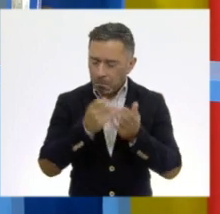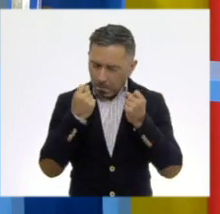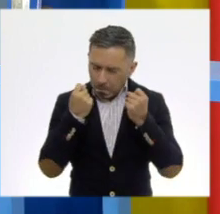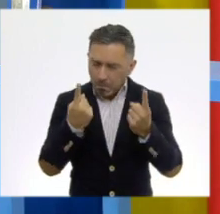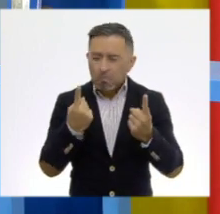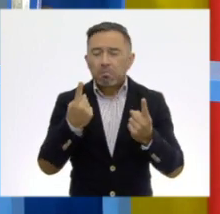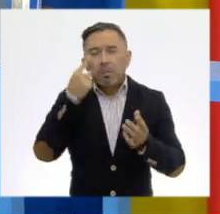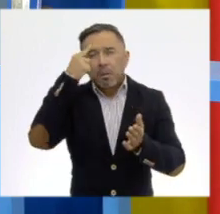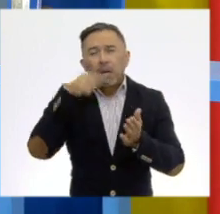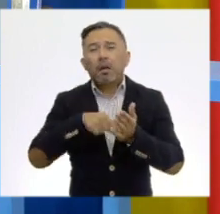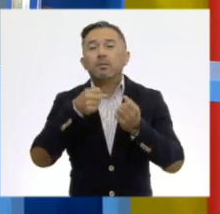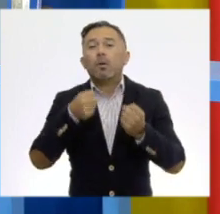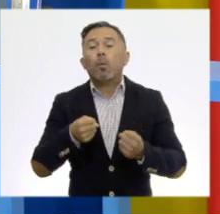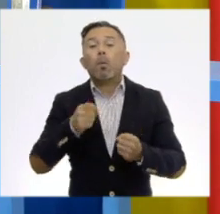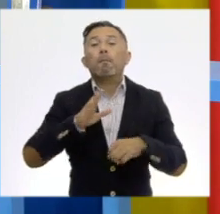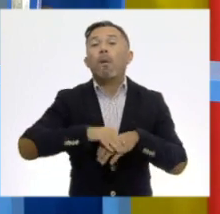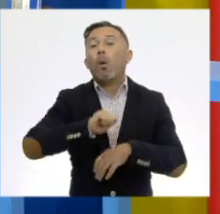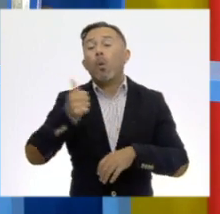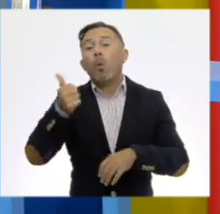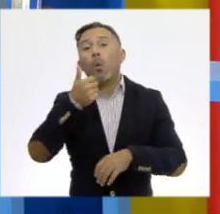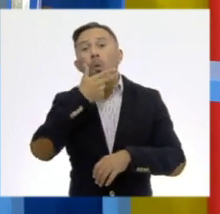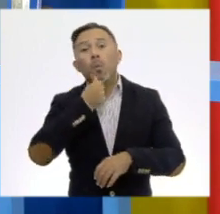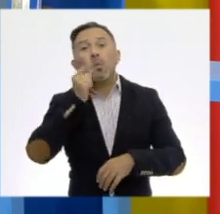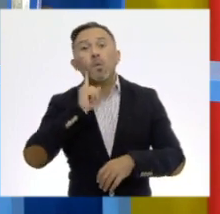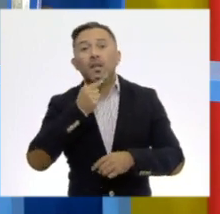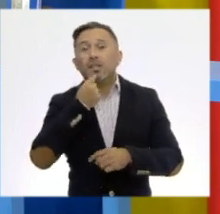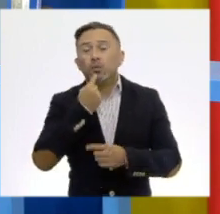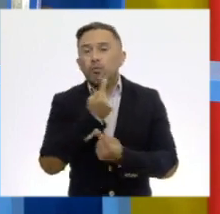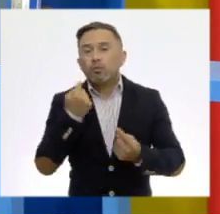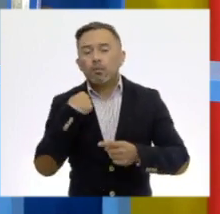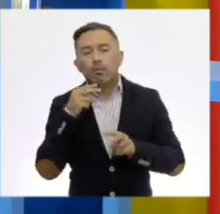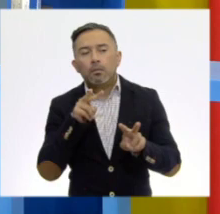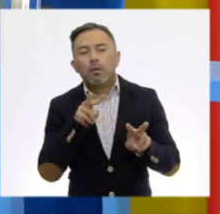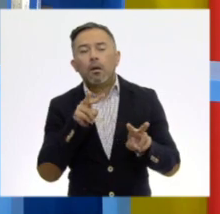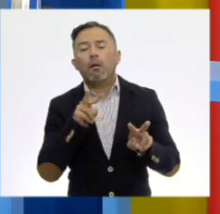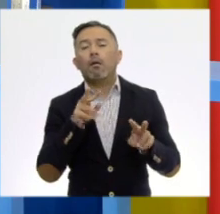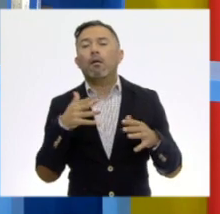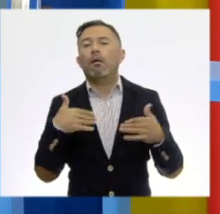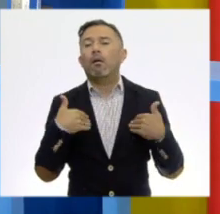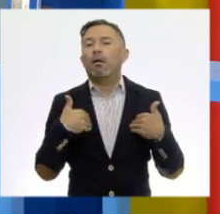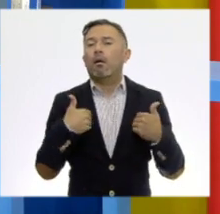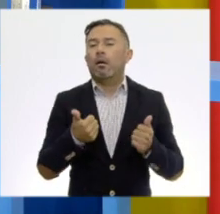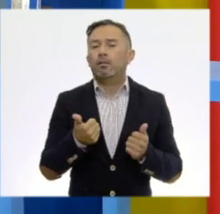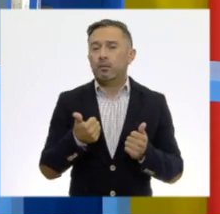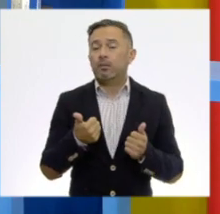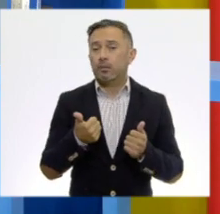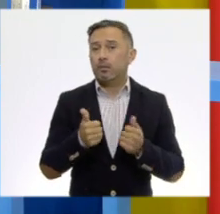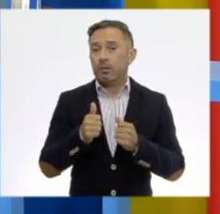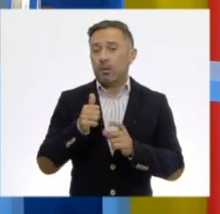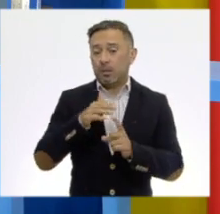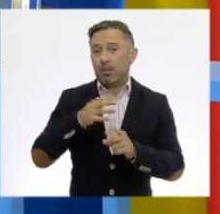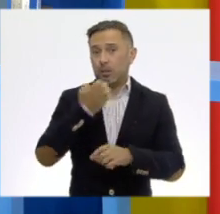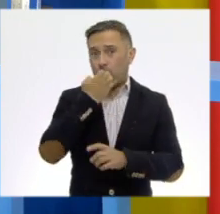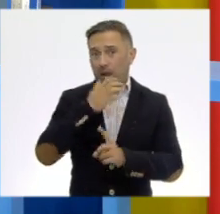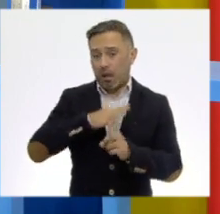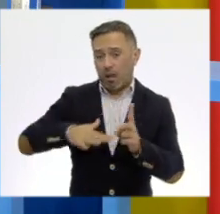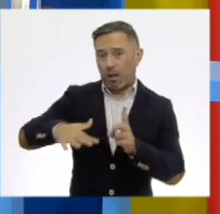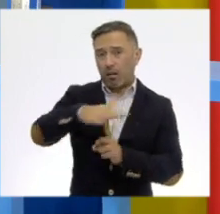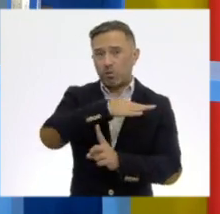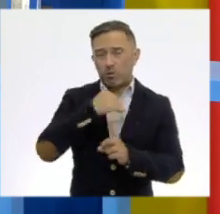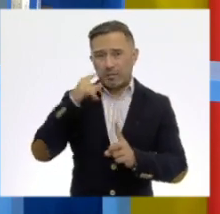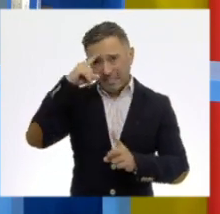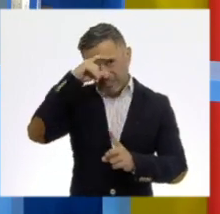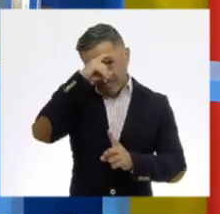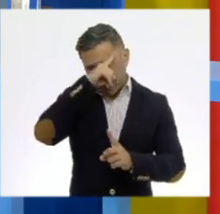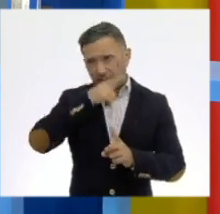niñas, a otros niños se den cuenta de que la situación se puede resolver siempre y cuando puedan pedir